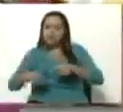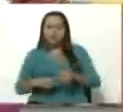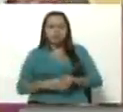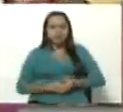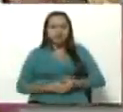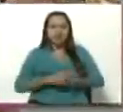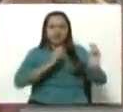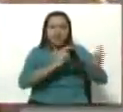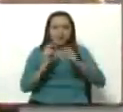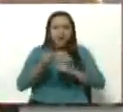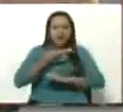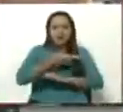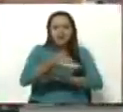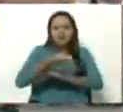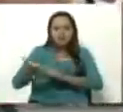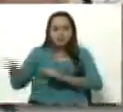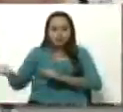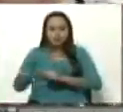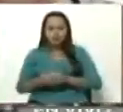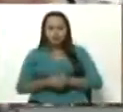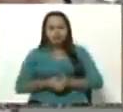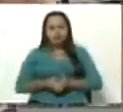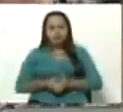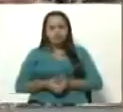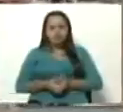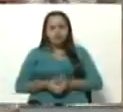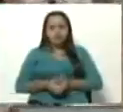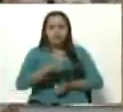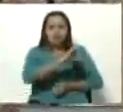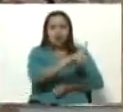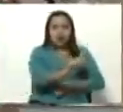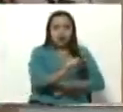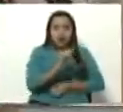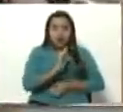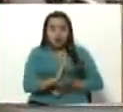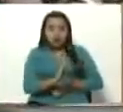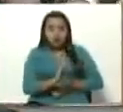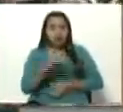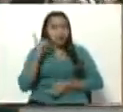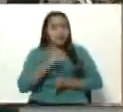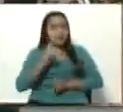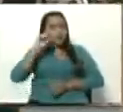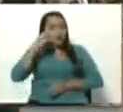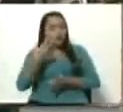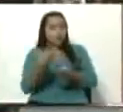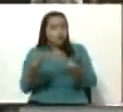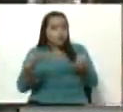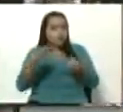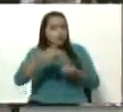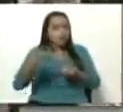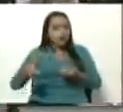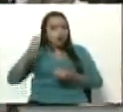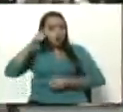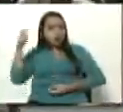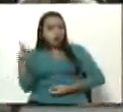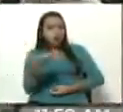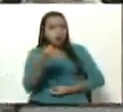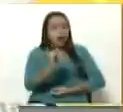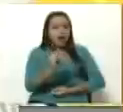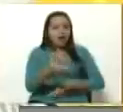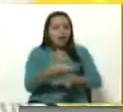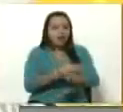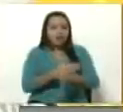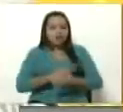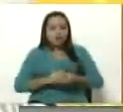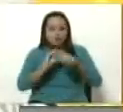el tema de la distribución. No solo el módulo CLA, porque hay que recordarle a muchos que Guárico fue